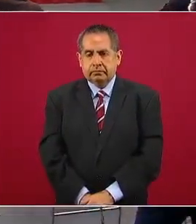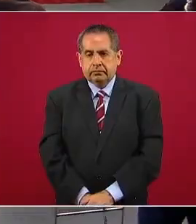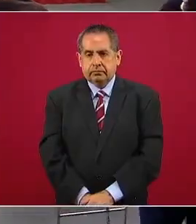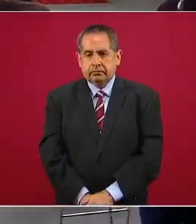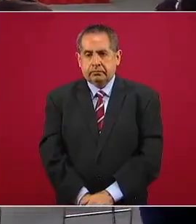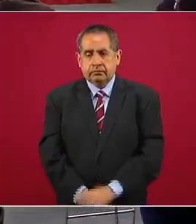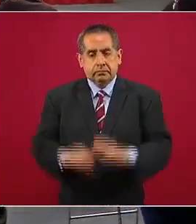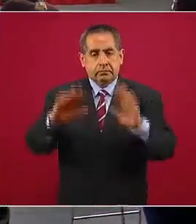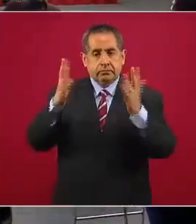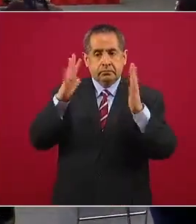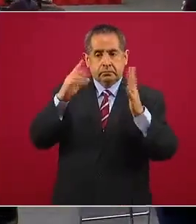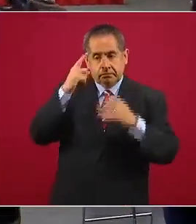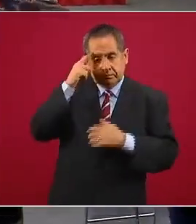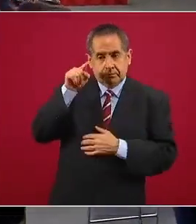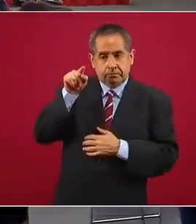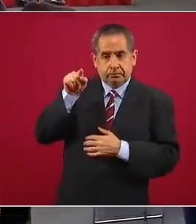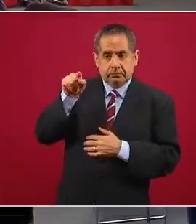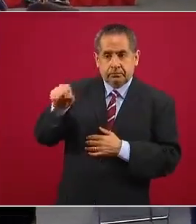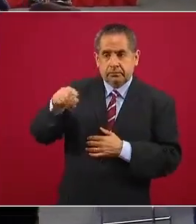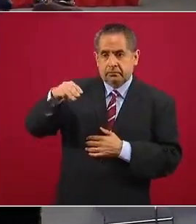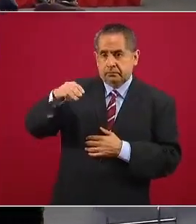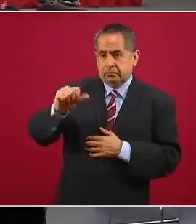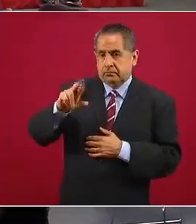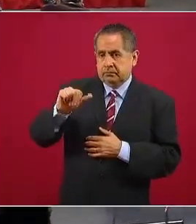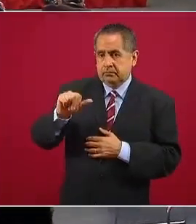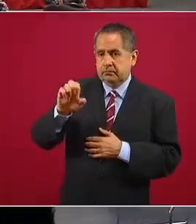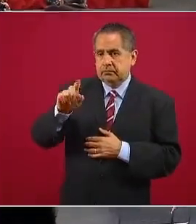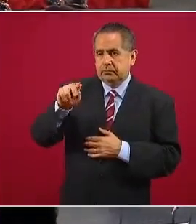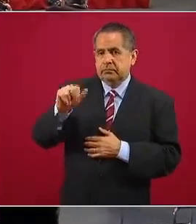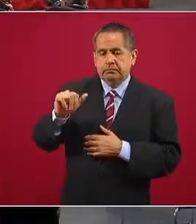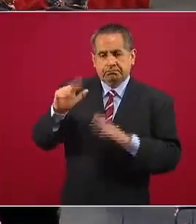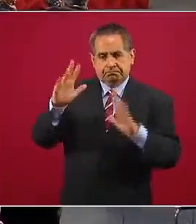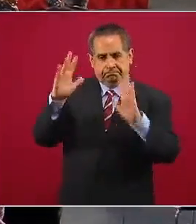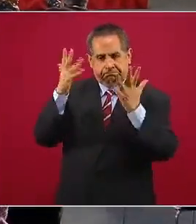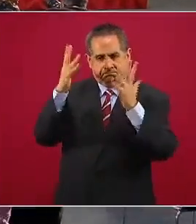Un aplauso a María Elena